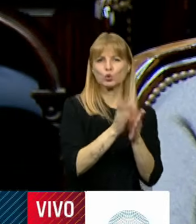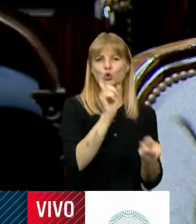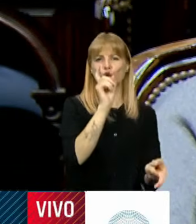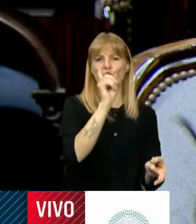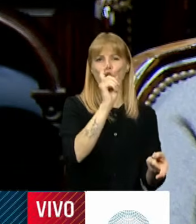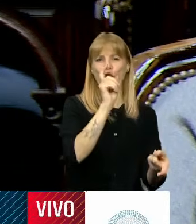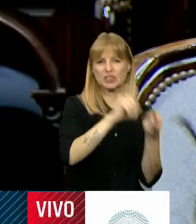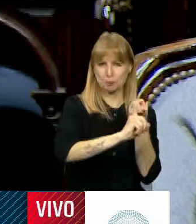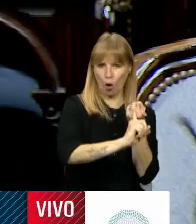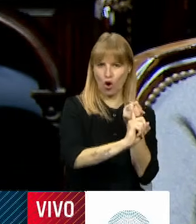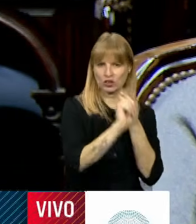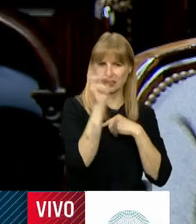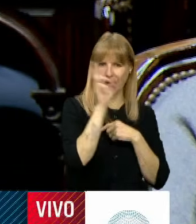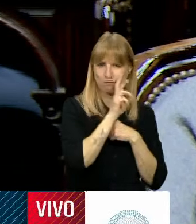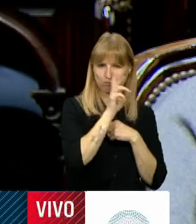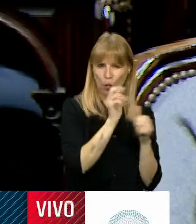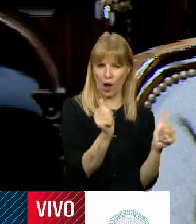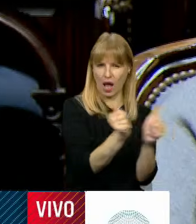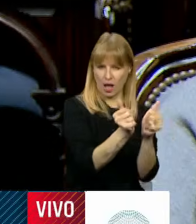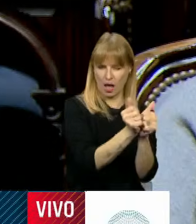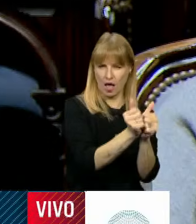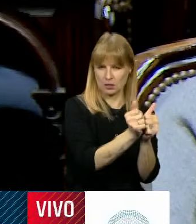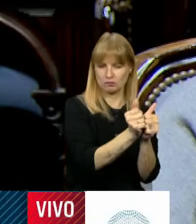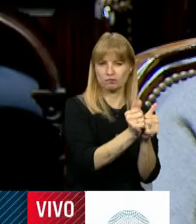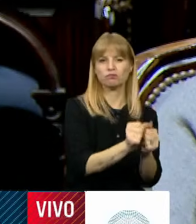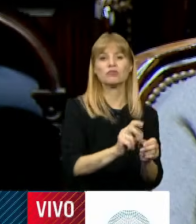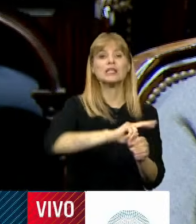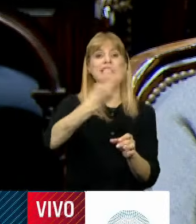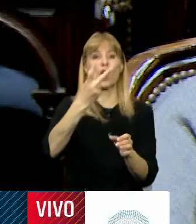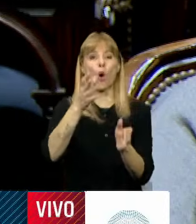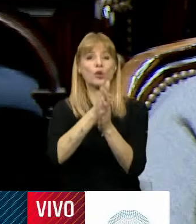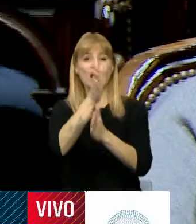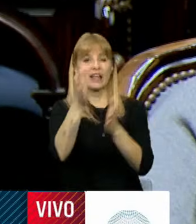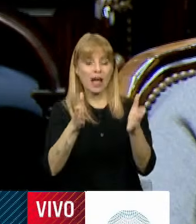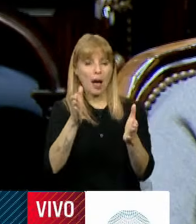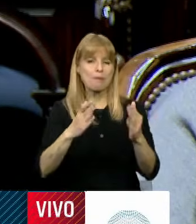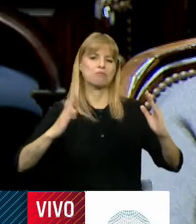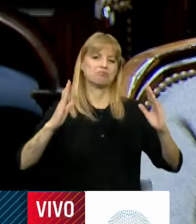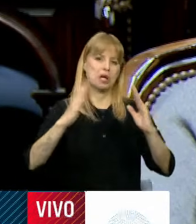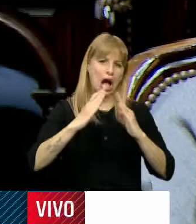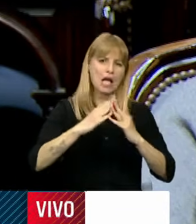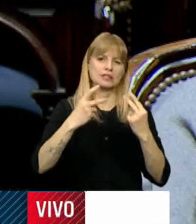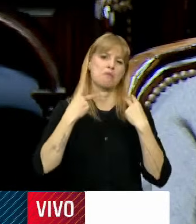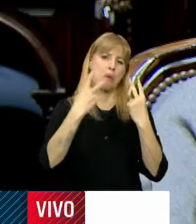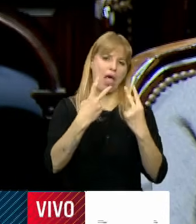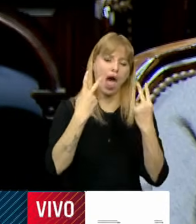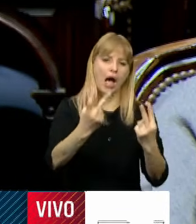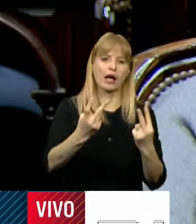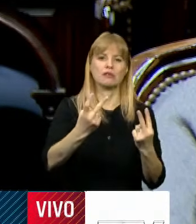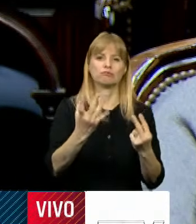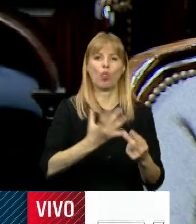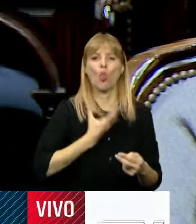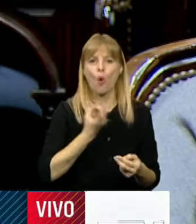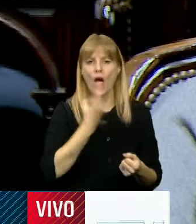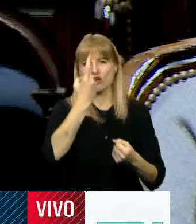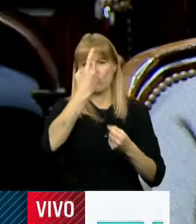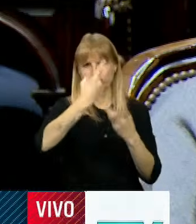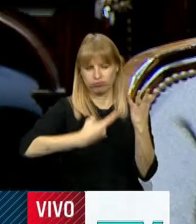una segunda etapa, en el medio pasaron un montón de cosas, casas, viajes, patrimonio. Después tuvo el